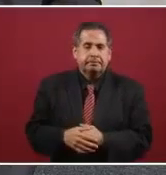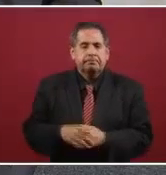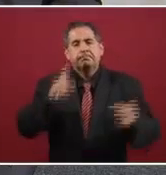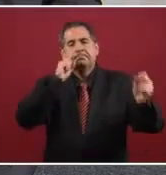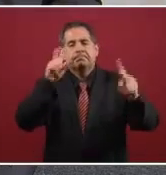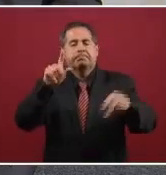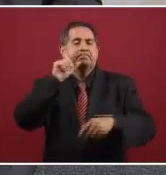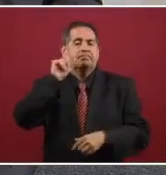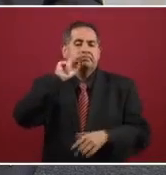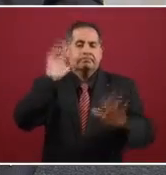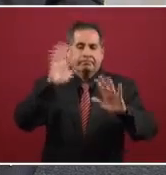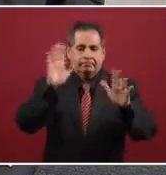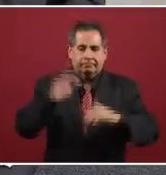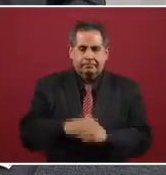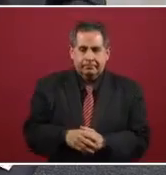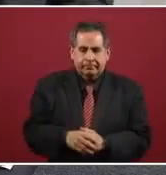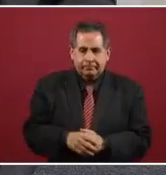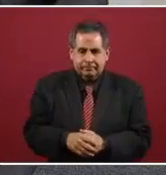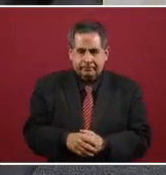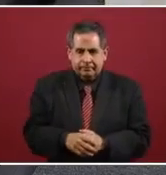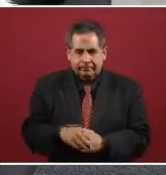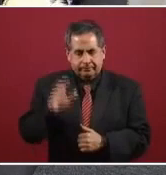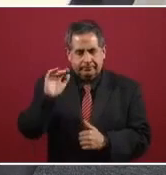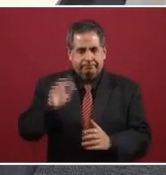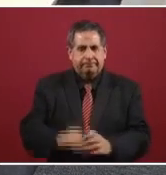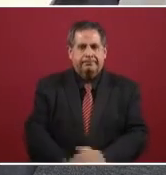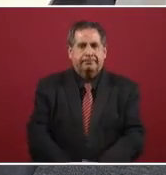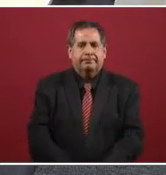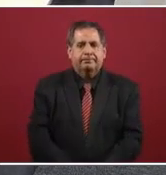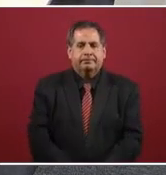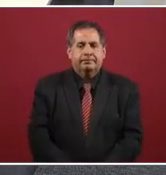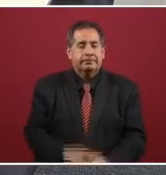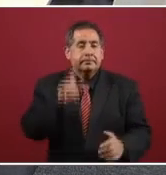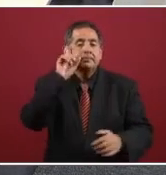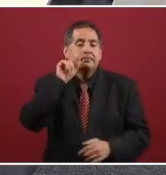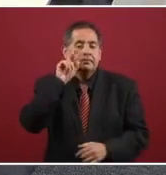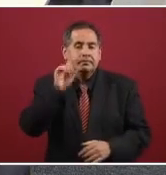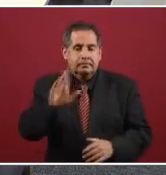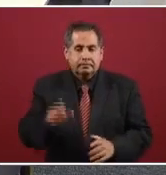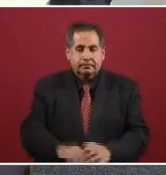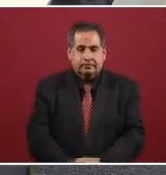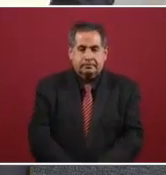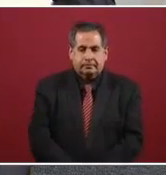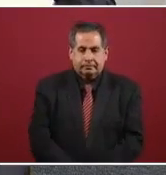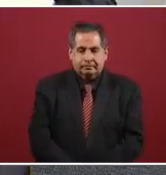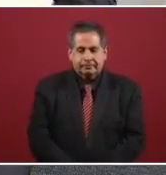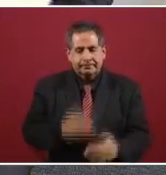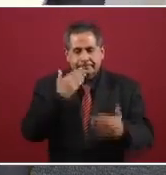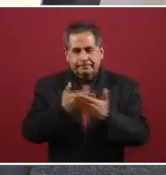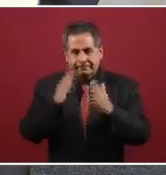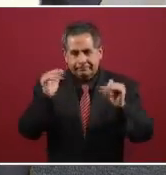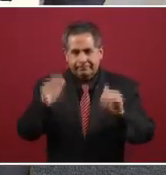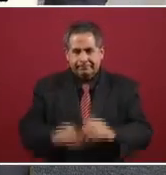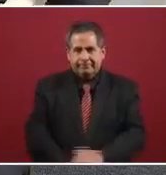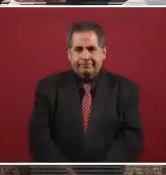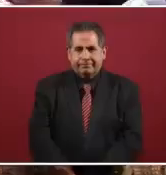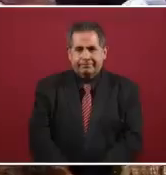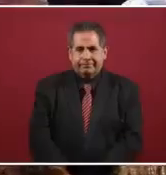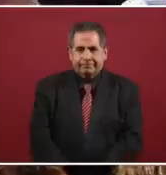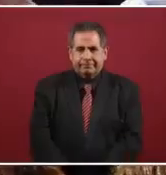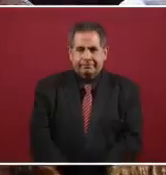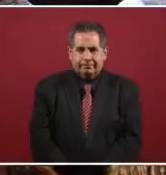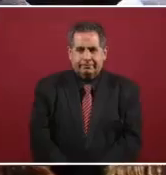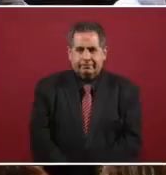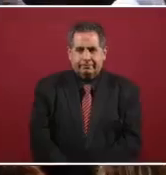mañana. Nos vemos mañana. Mañana. Muy bien.